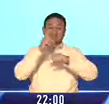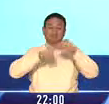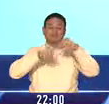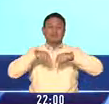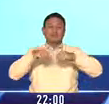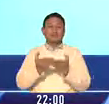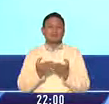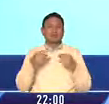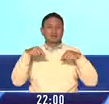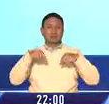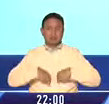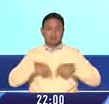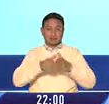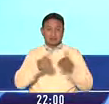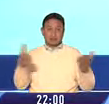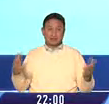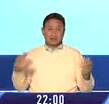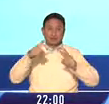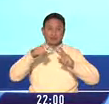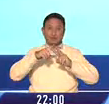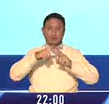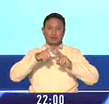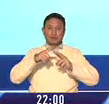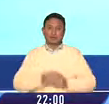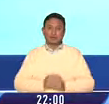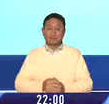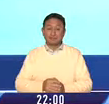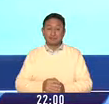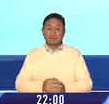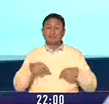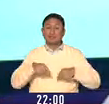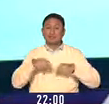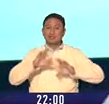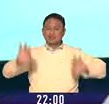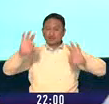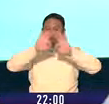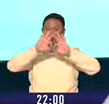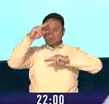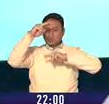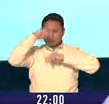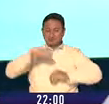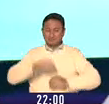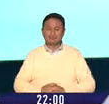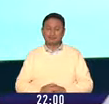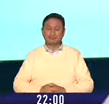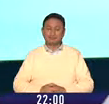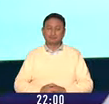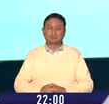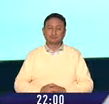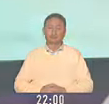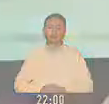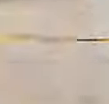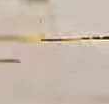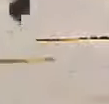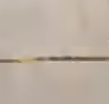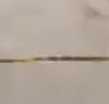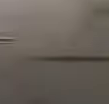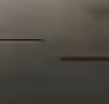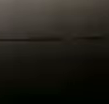tardes, amigos. Bienvenidos a la emisión estelar del Comercio TV. Aquí, lo más destacado del día.